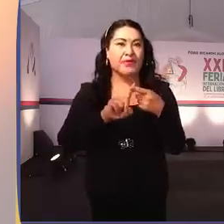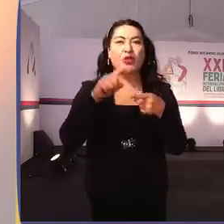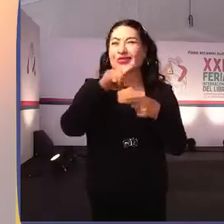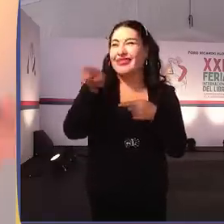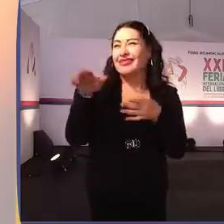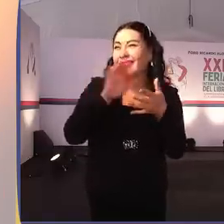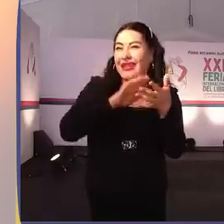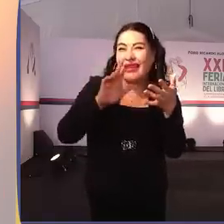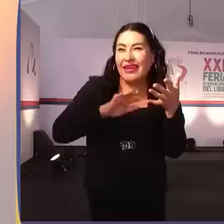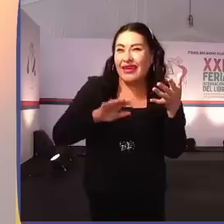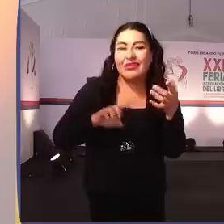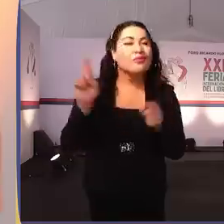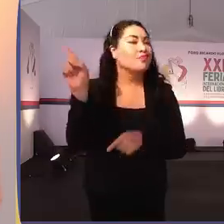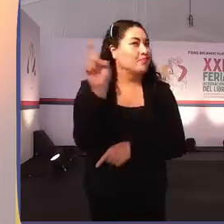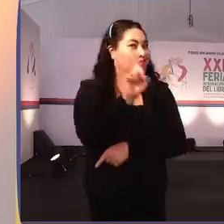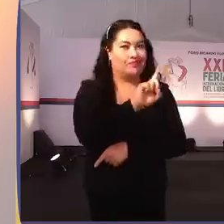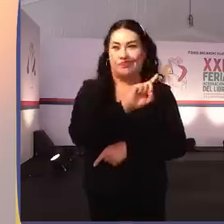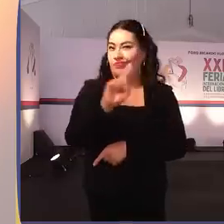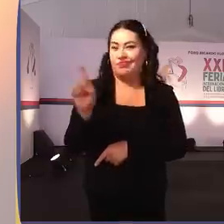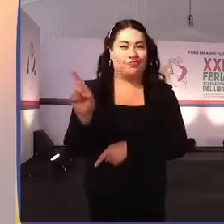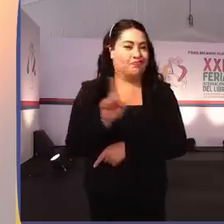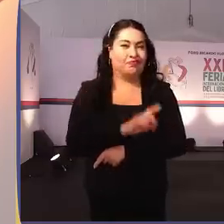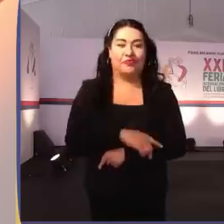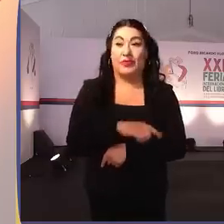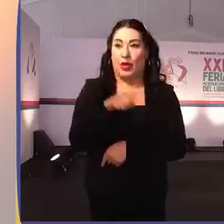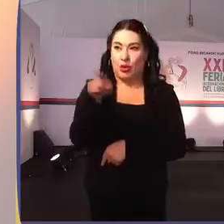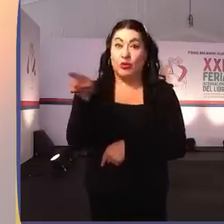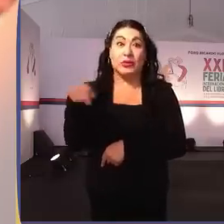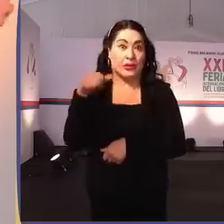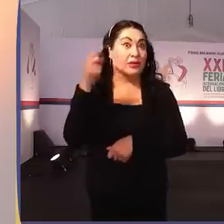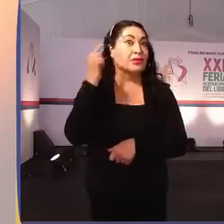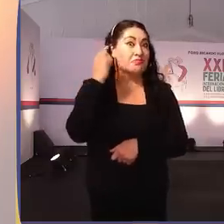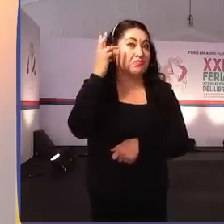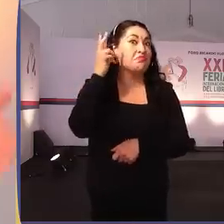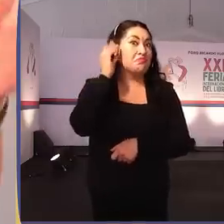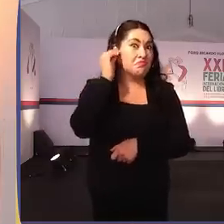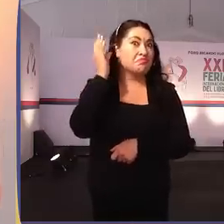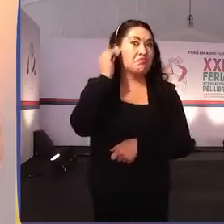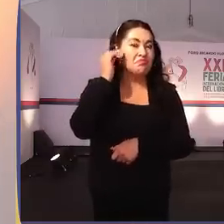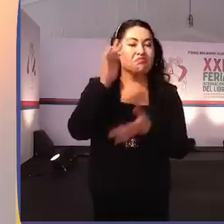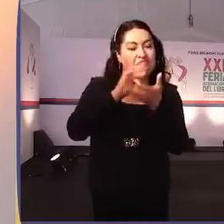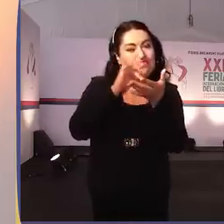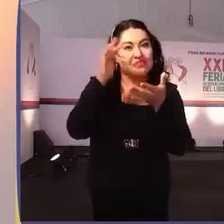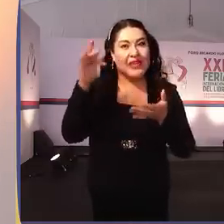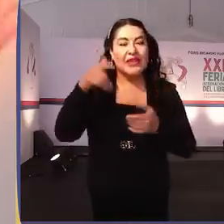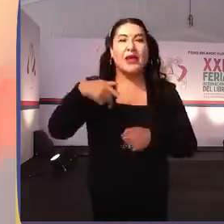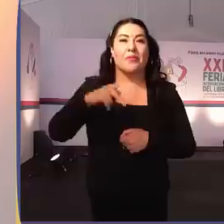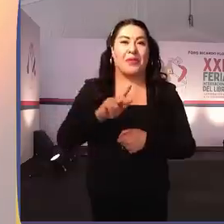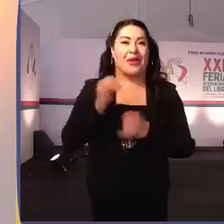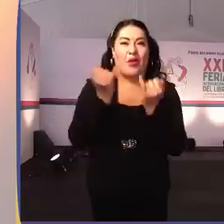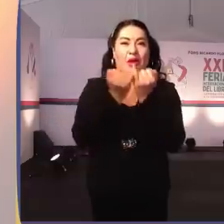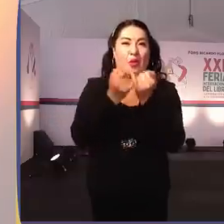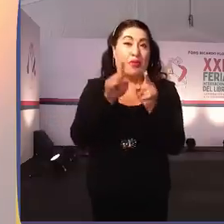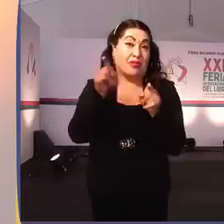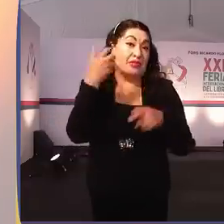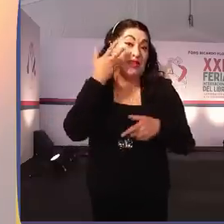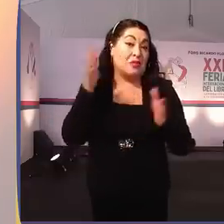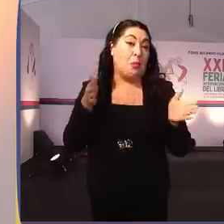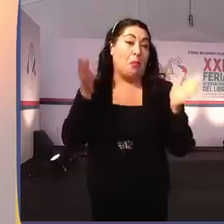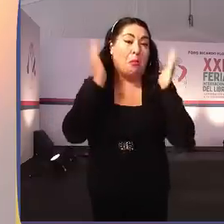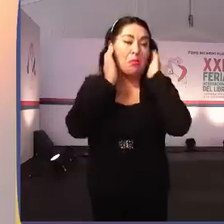lean, no lean, no lean. A lo mejor ahorita pueden estar escuchando, gracias. Pero también tápense los oídos si es